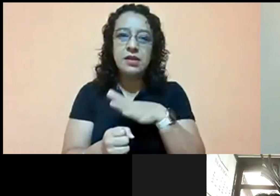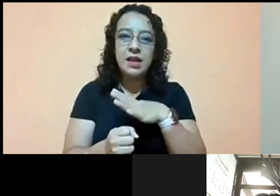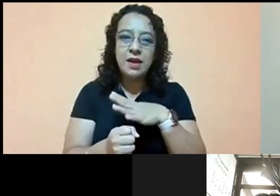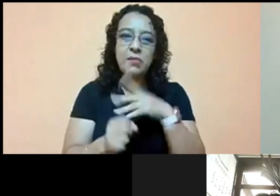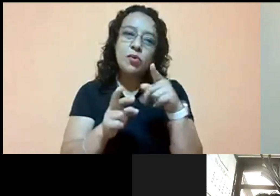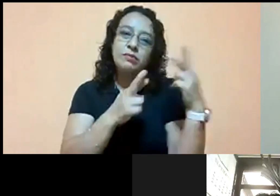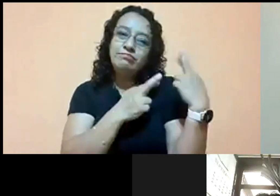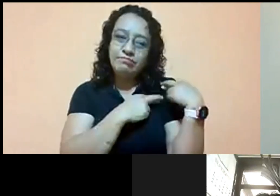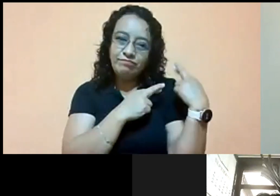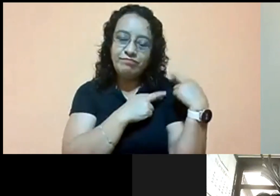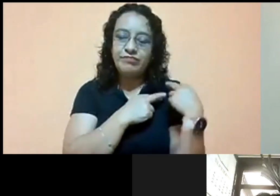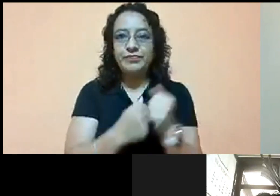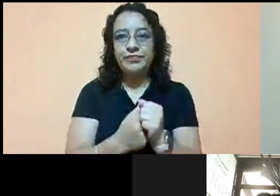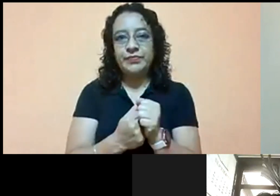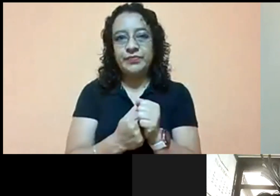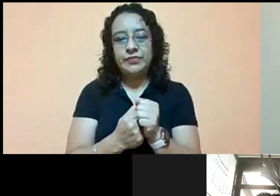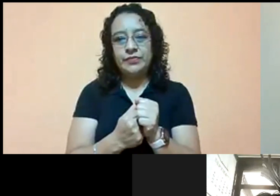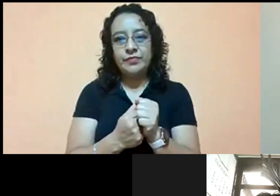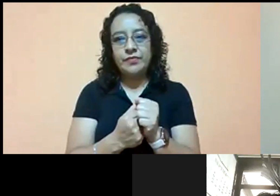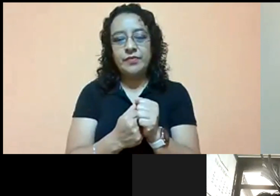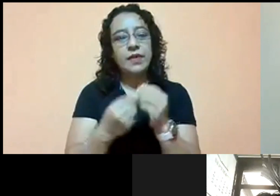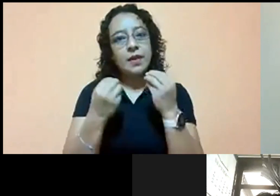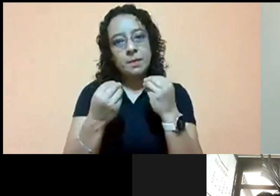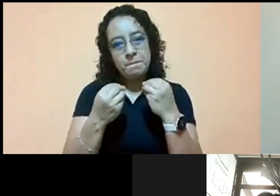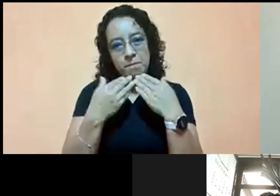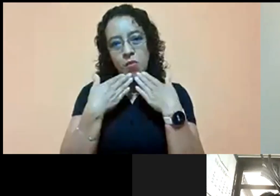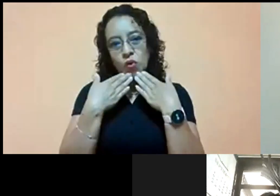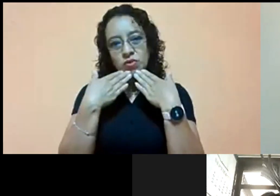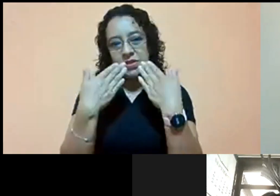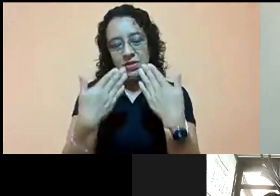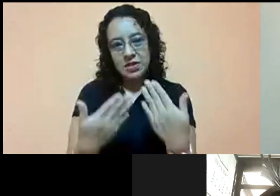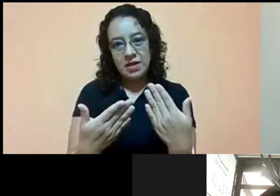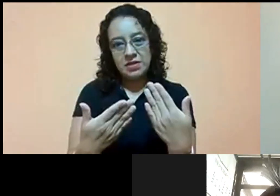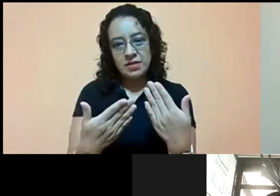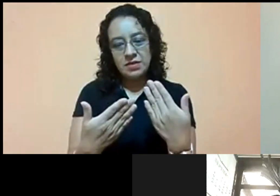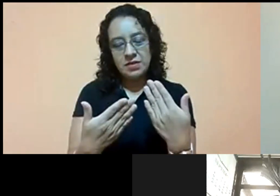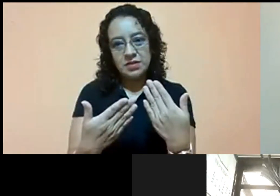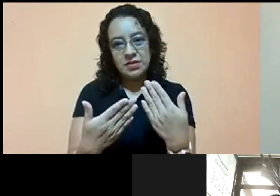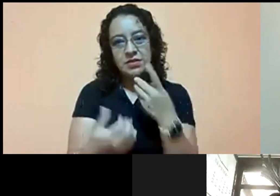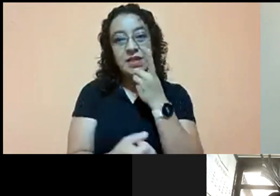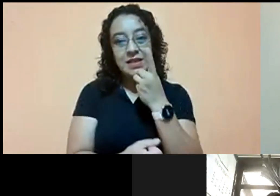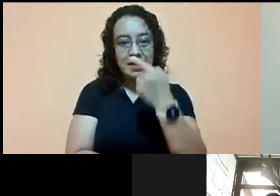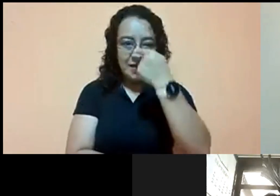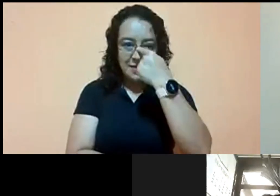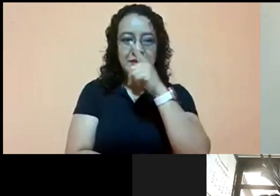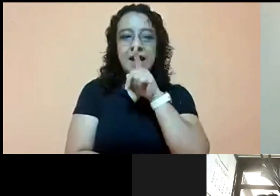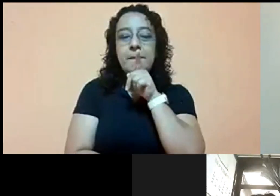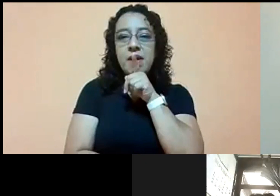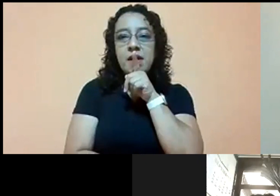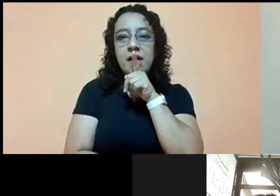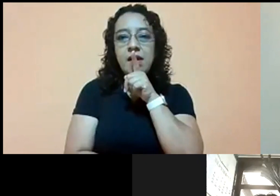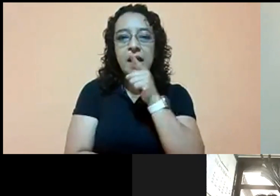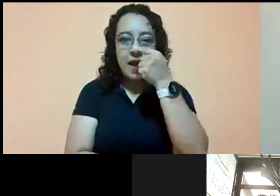Y pues no me queda más que agradecerles y comentarles también que el día de